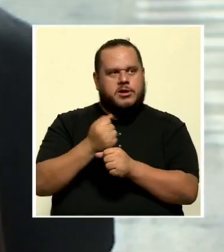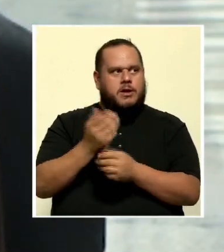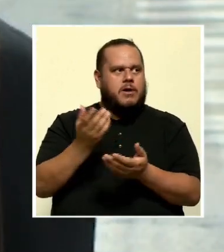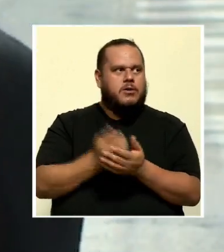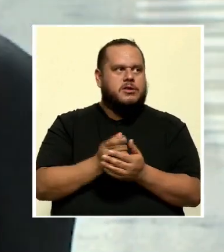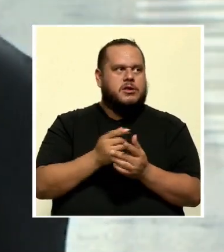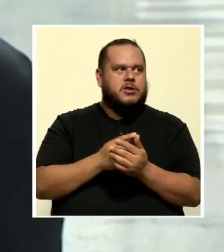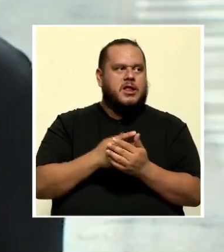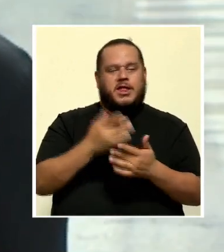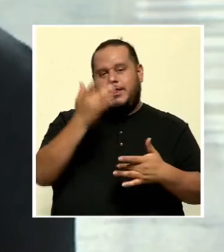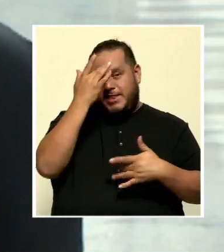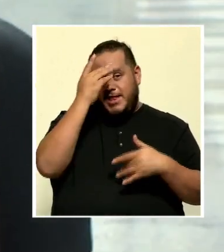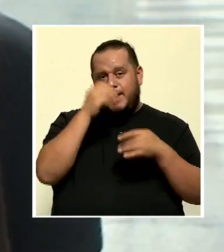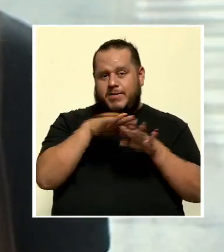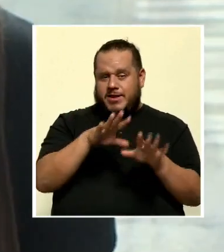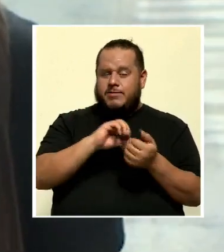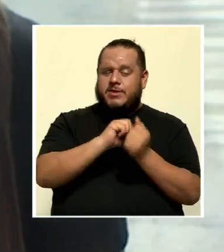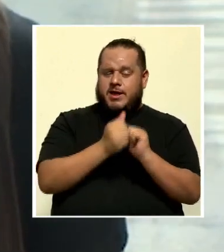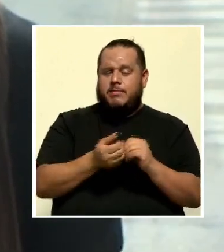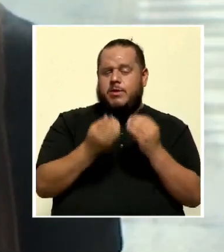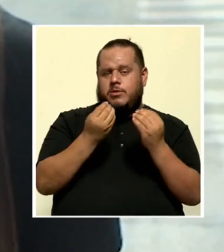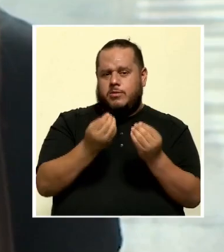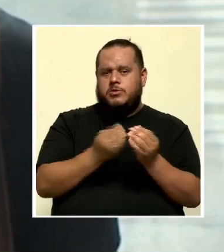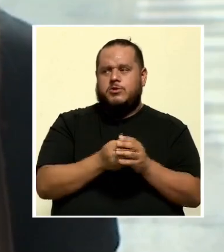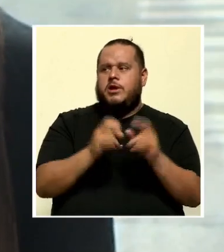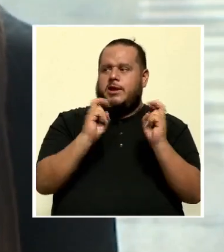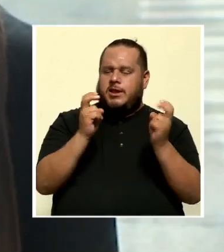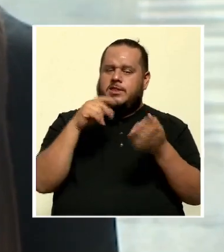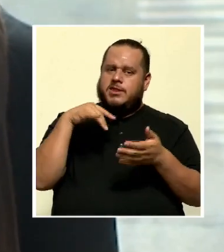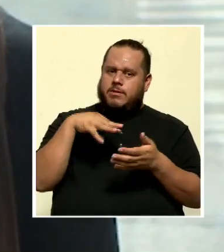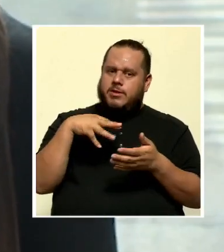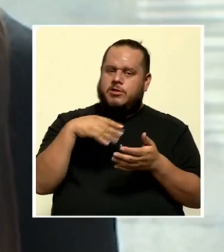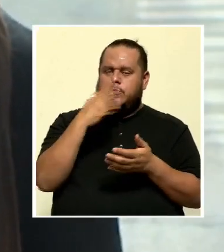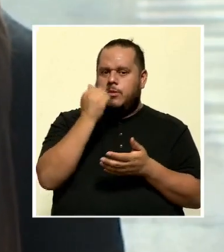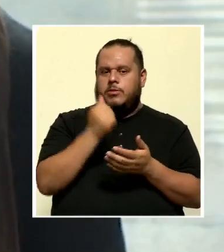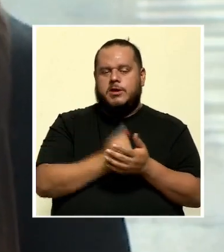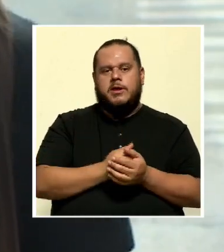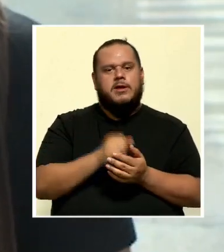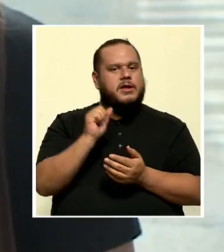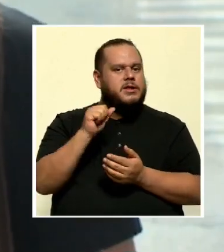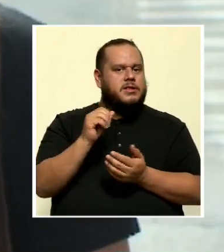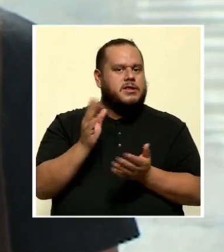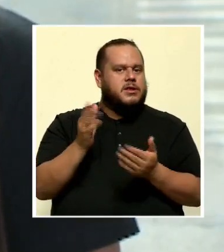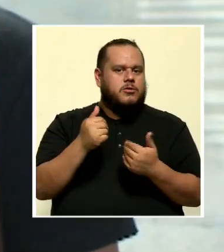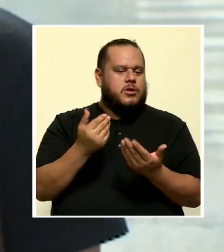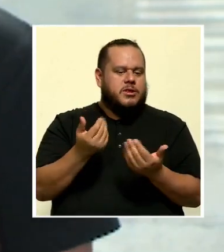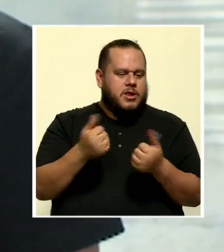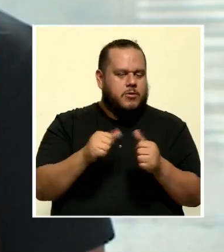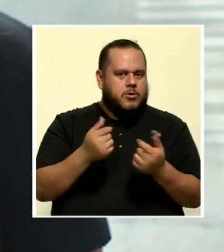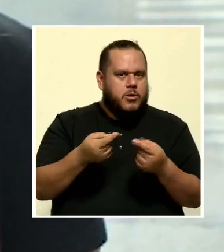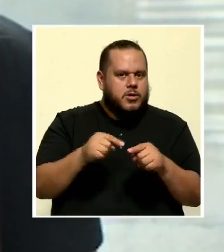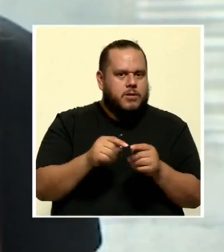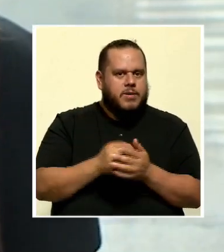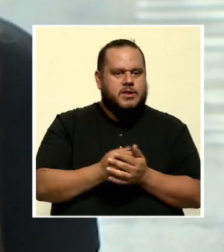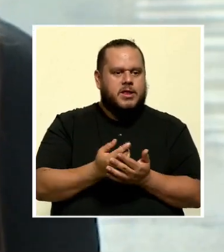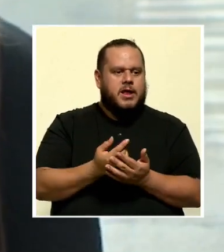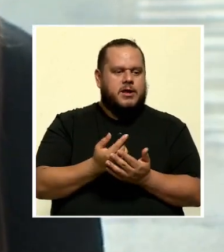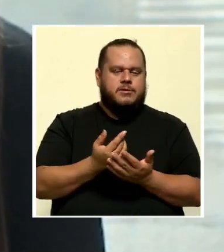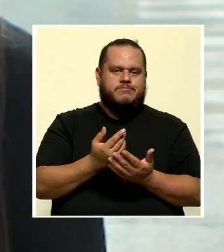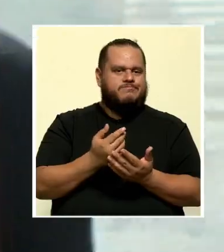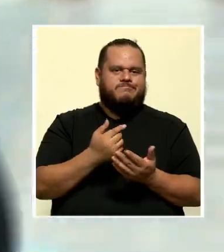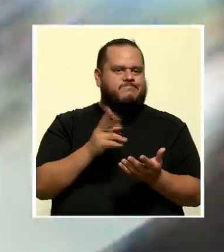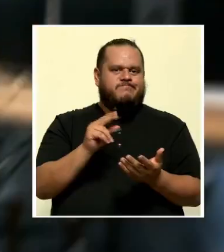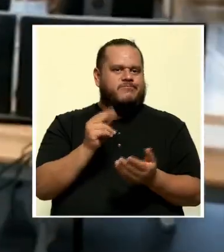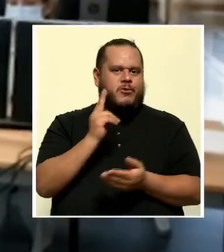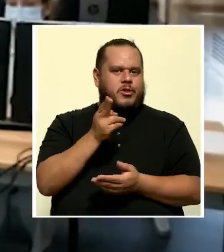Desde la pandemia se ha cambiado mucho lo que es el tema de estudio, ¿verdad? Porque si no ha sido conforme a lo que pago y lo que estudio no